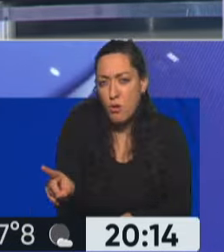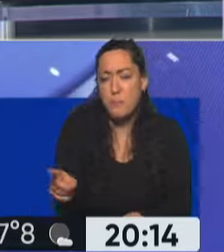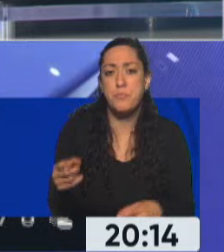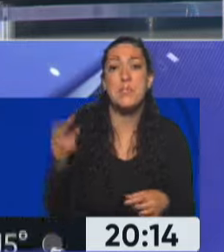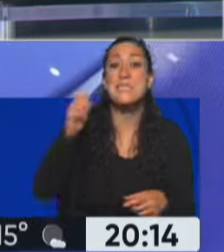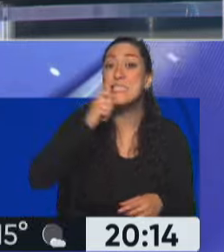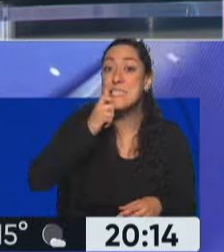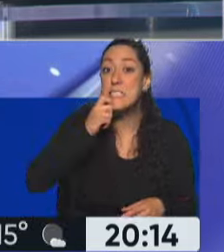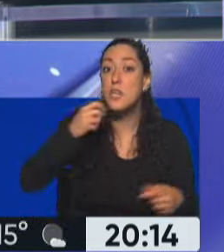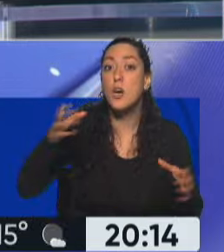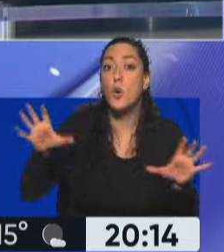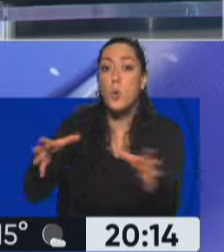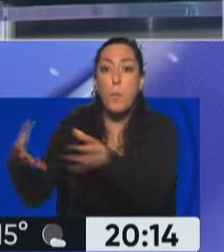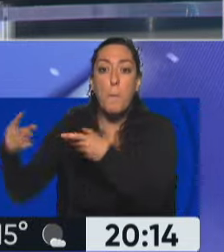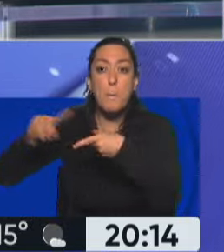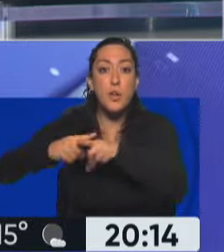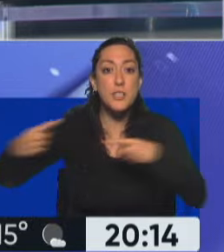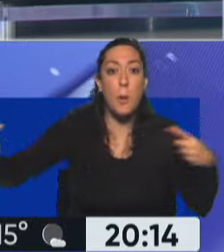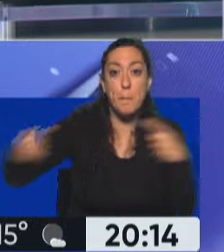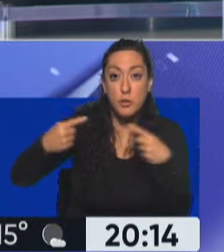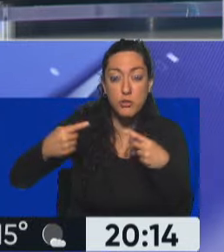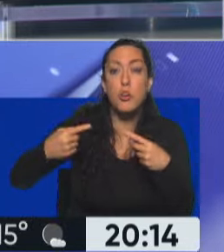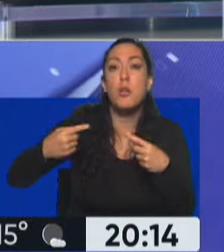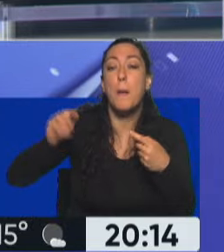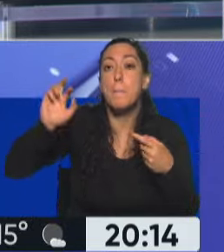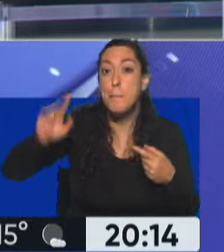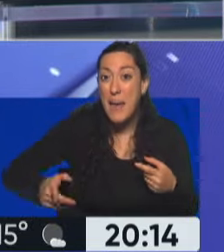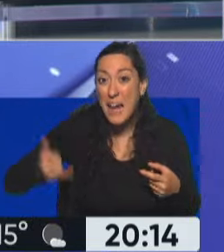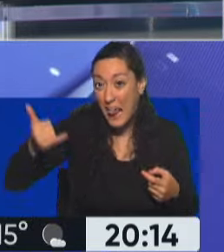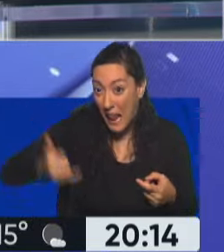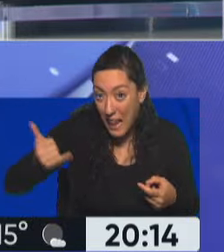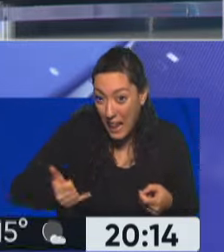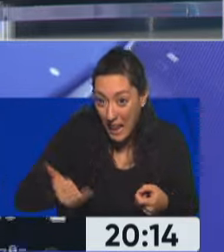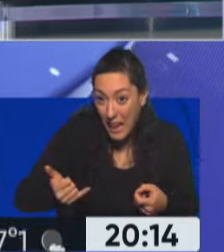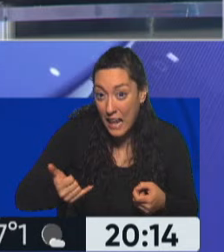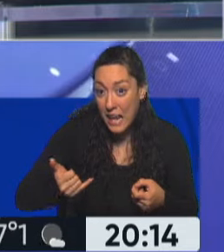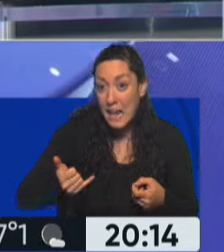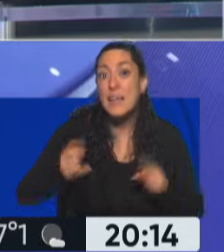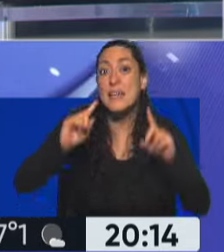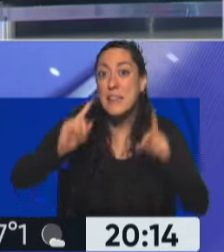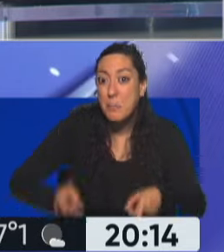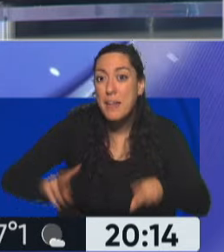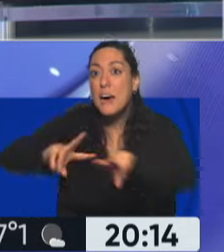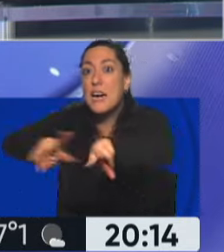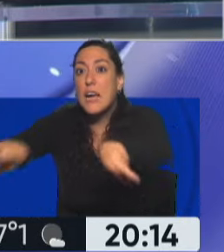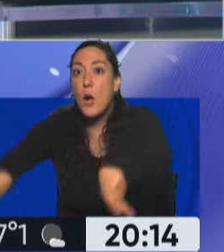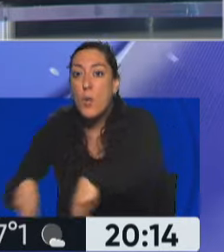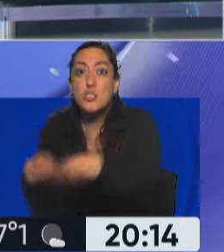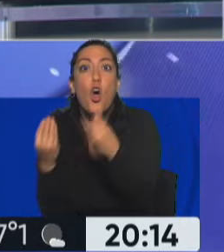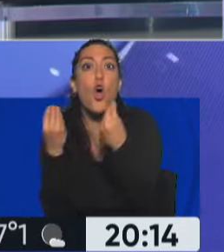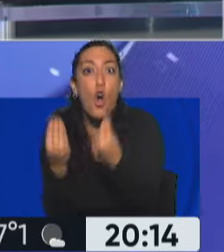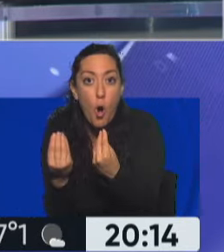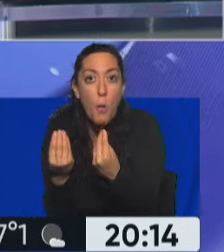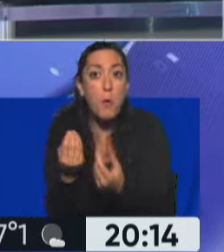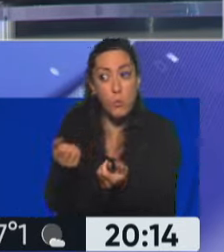políticos que vienen además acompañados de el ingreso que va a convalidar ese presupuesto Bienvenido sea